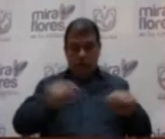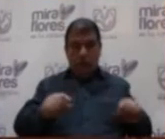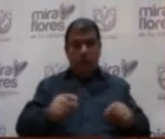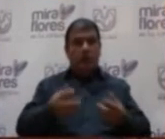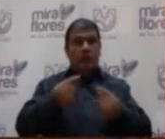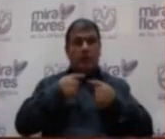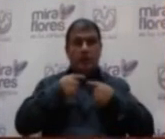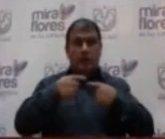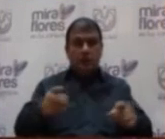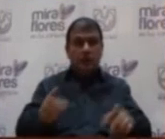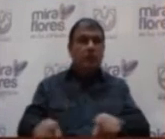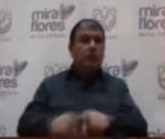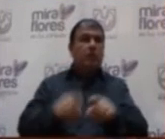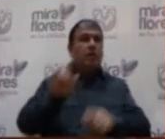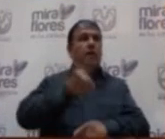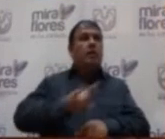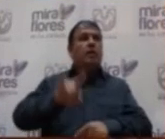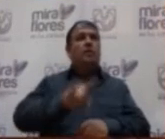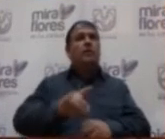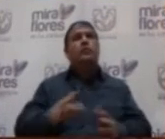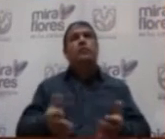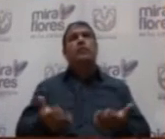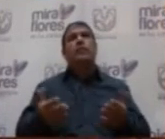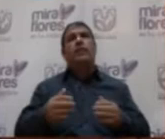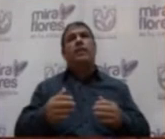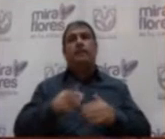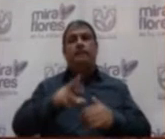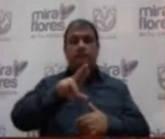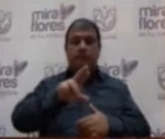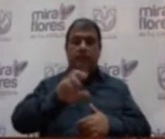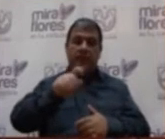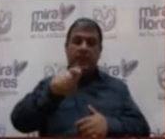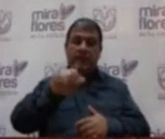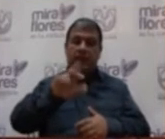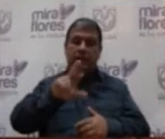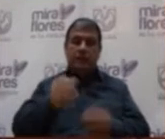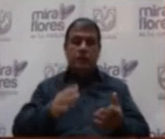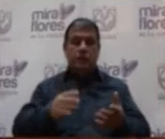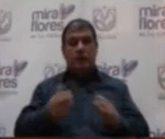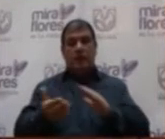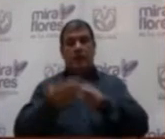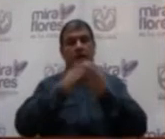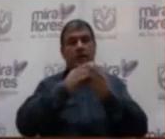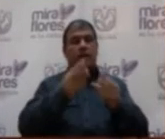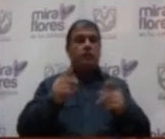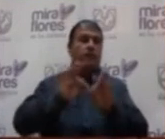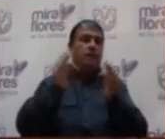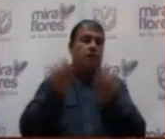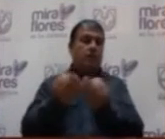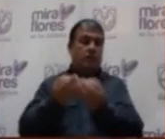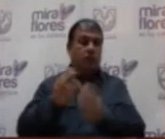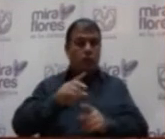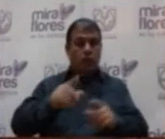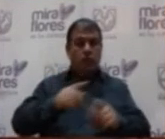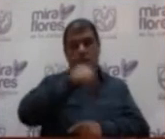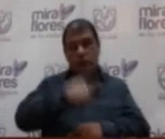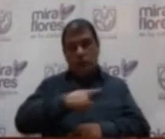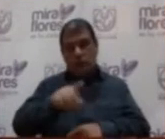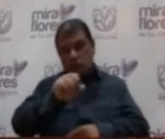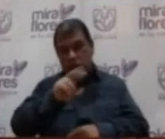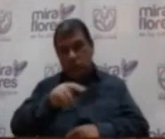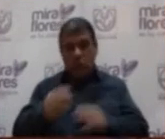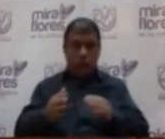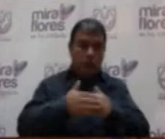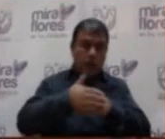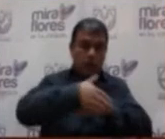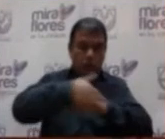aclaraciones, sobre todo en el uso de retiros en viviendas multifamiliares. Todo lo que es zonificación, colindancias, alturas